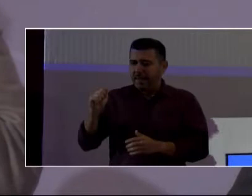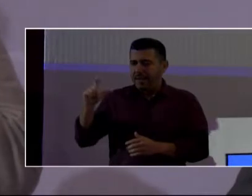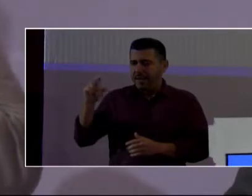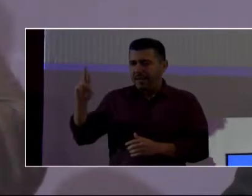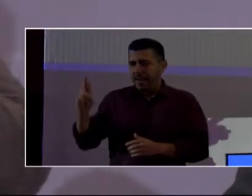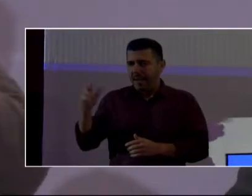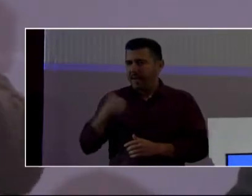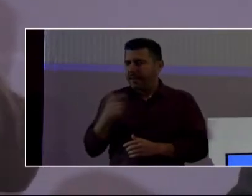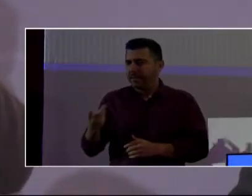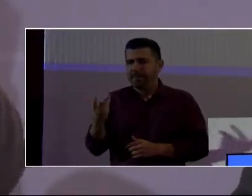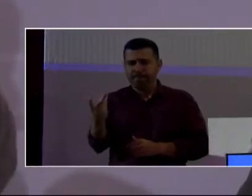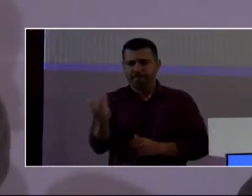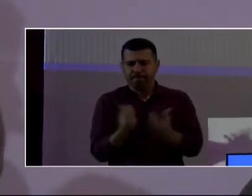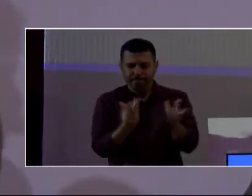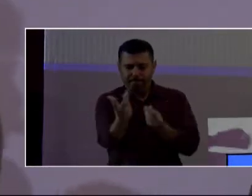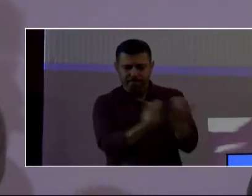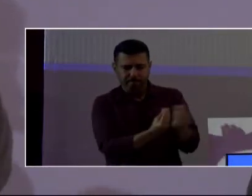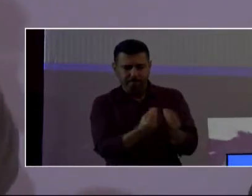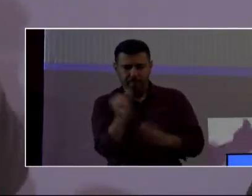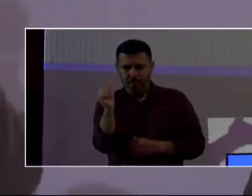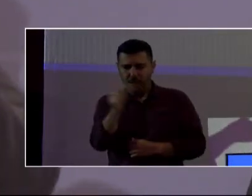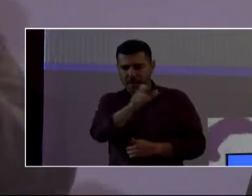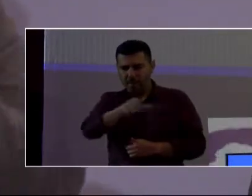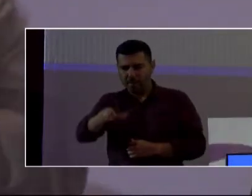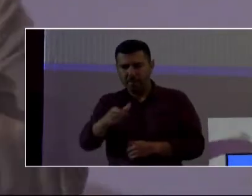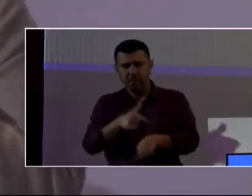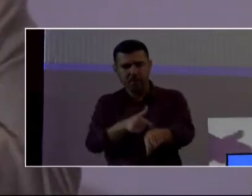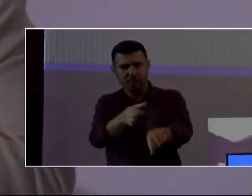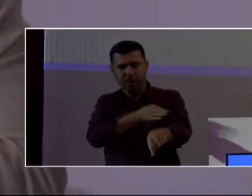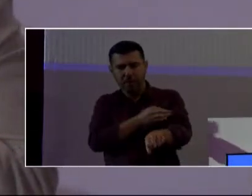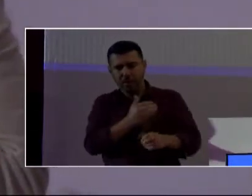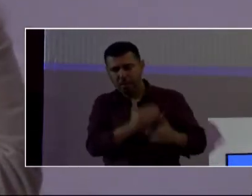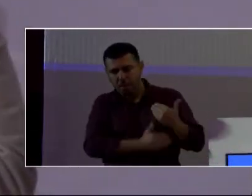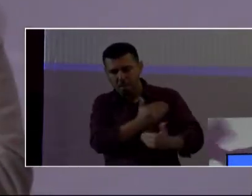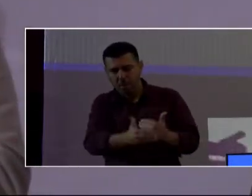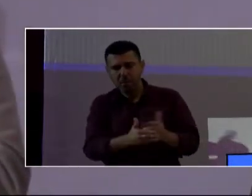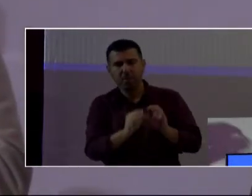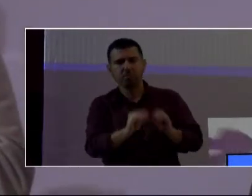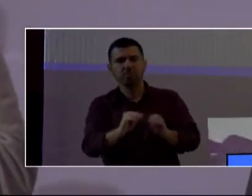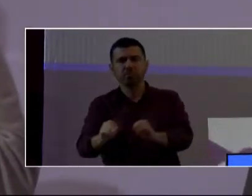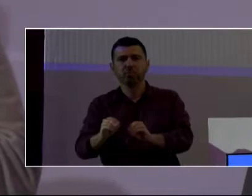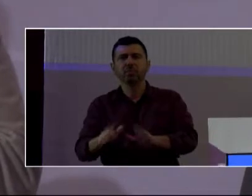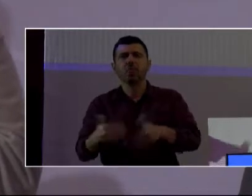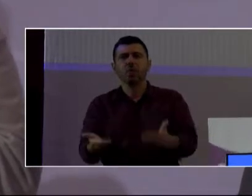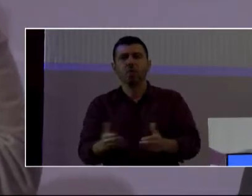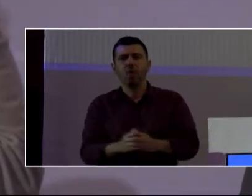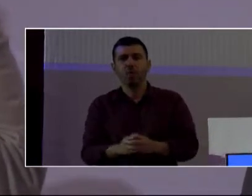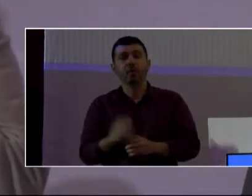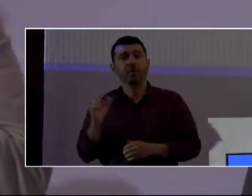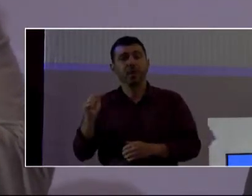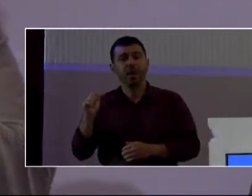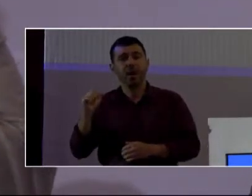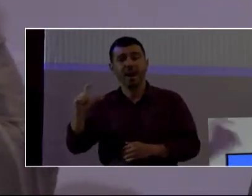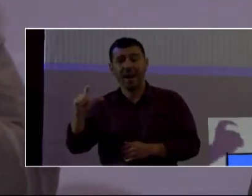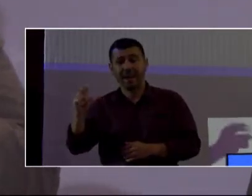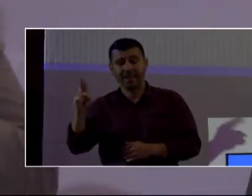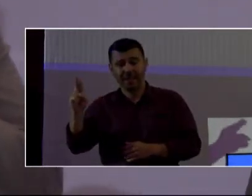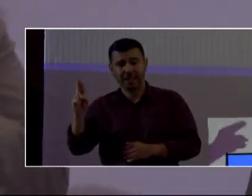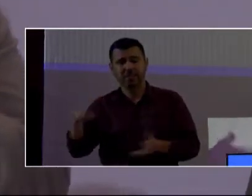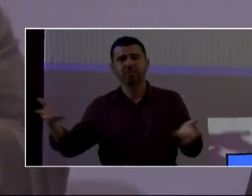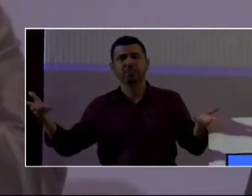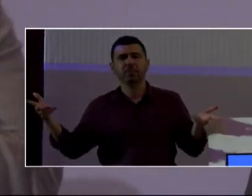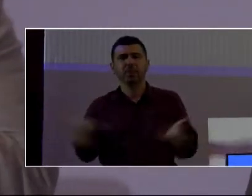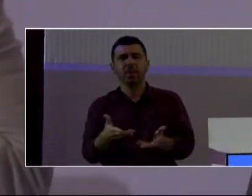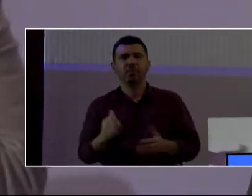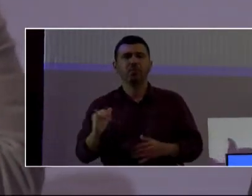un proceso de reincorporación temprana. Y ellos aportaron muchísimo de lo que sabían, porque la ARN, que en ese